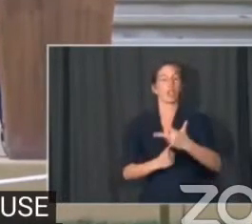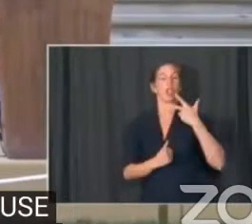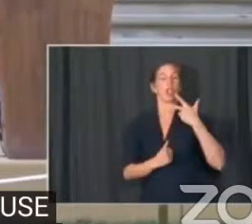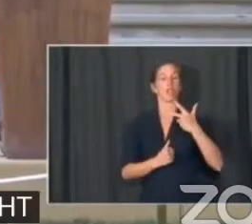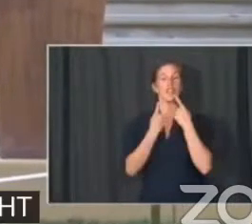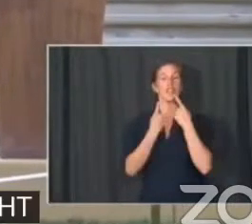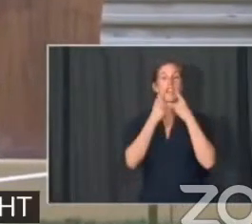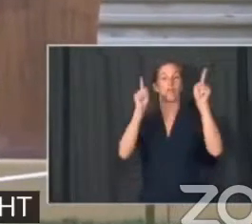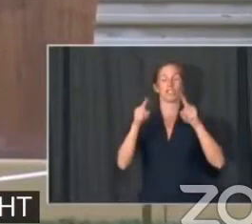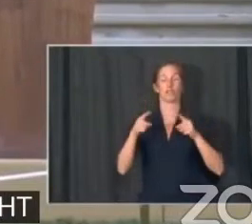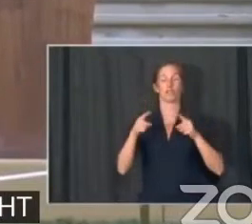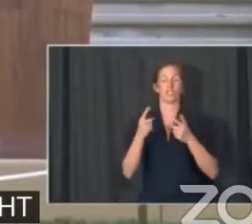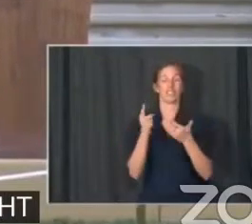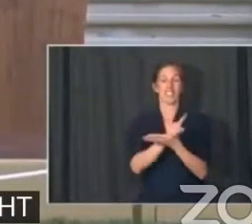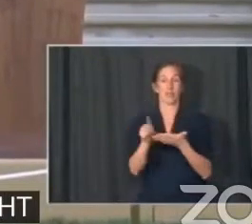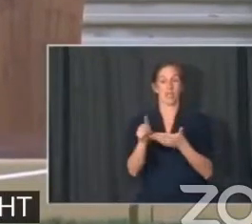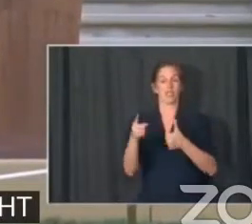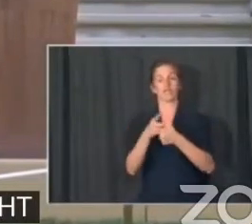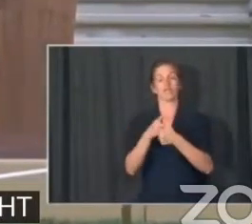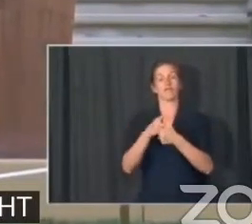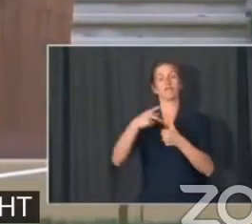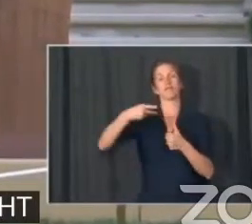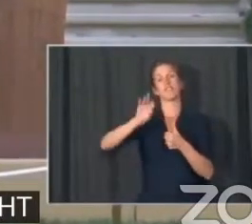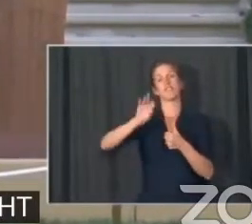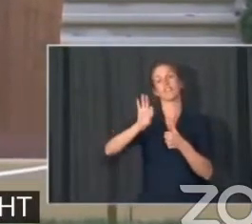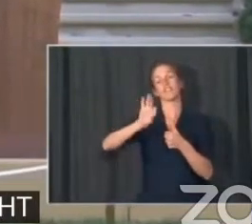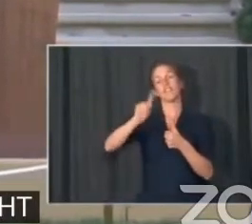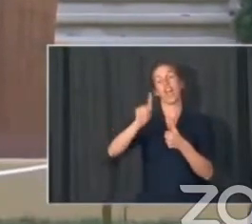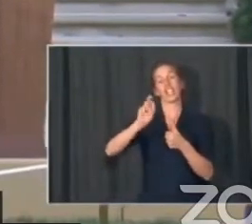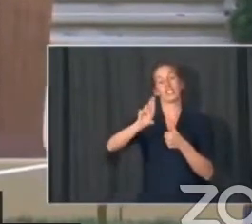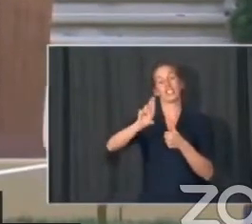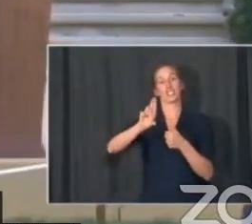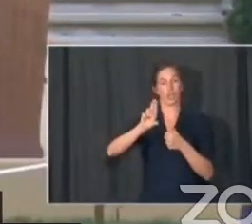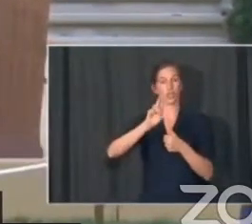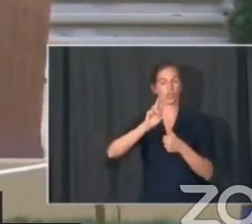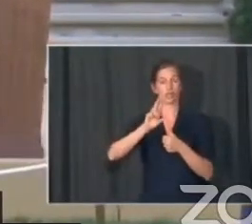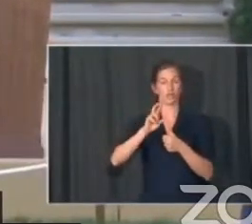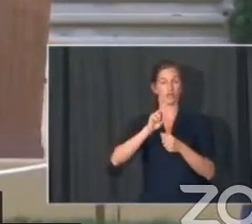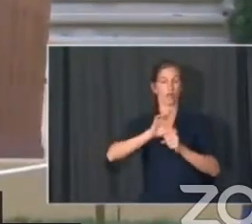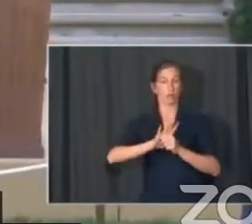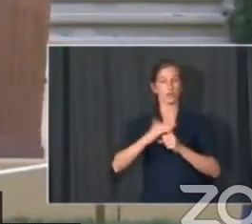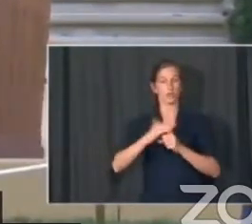era posible. Hace 6 meses, justo aquí en el Rose Garden,